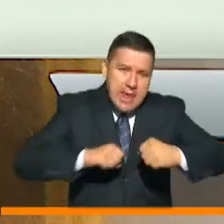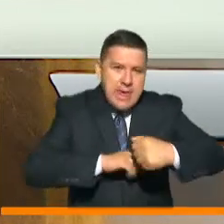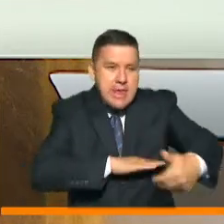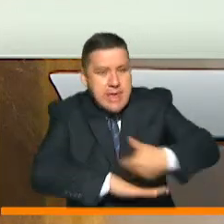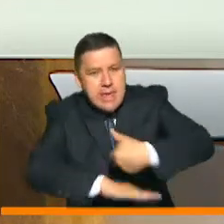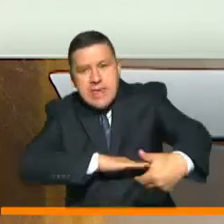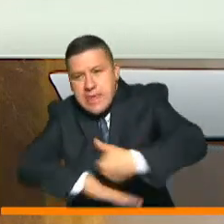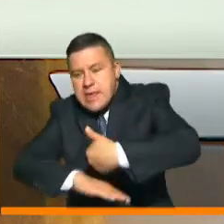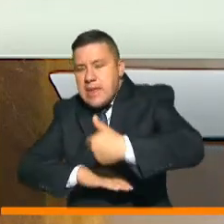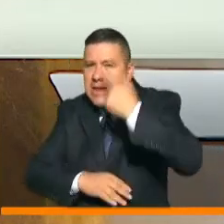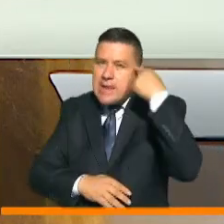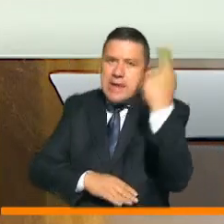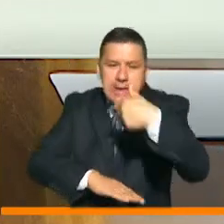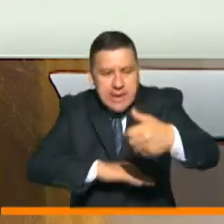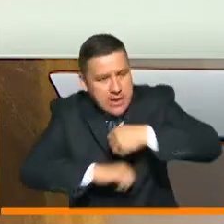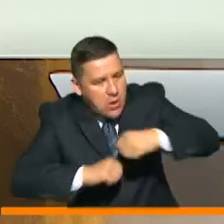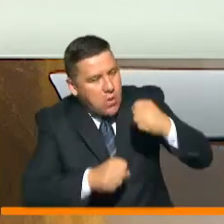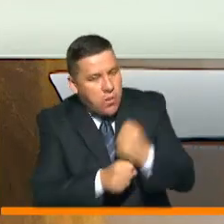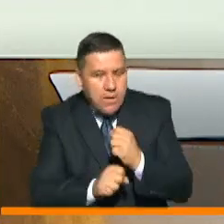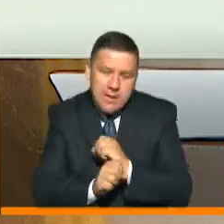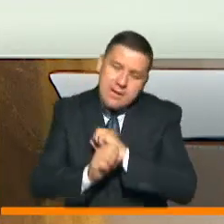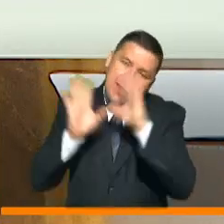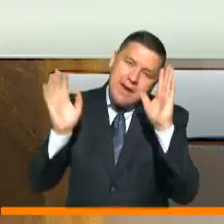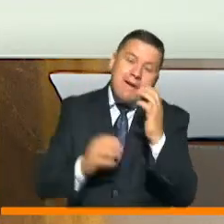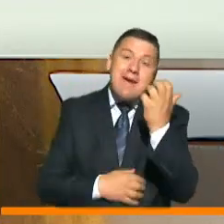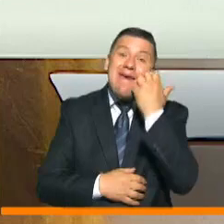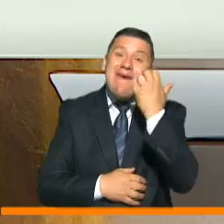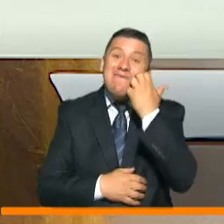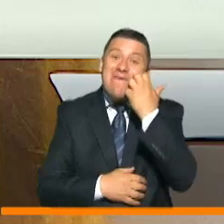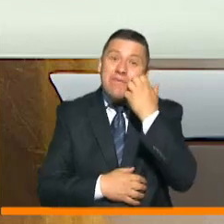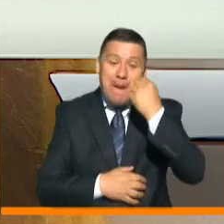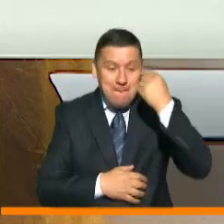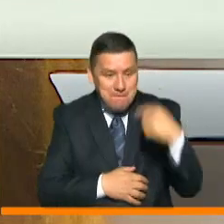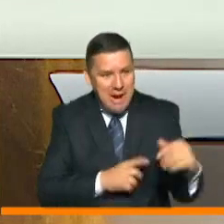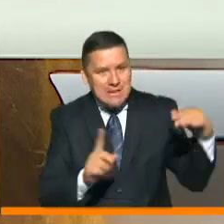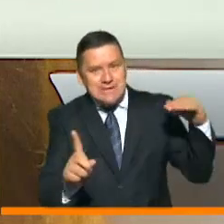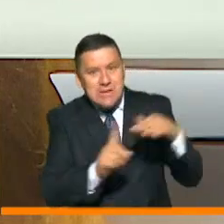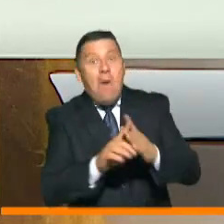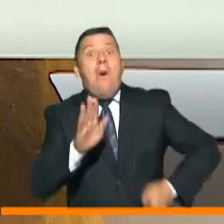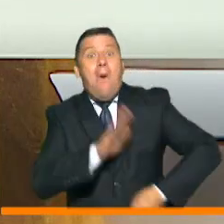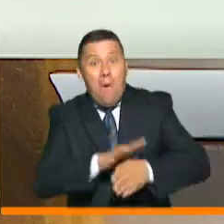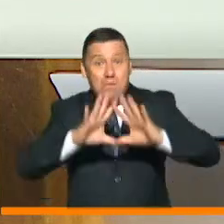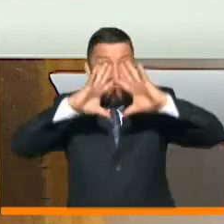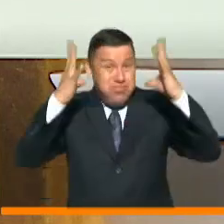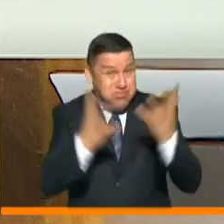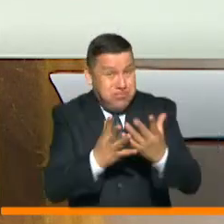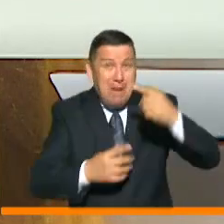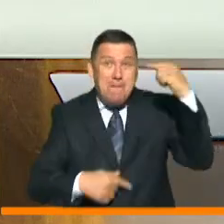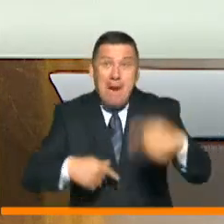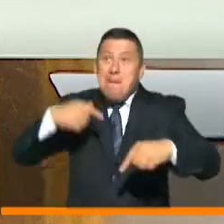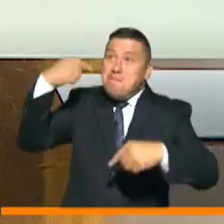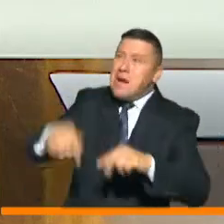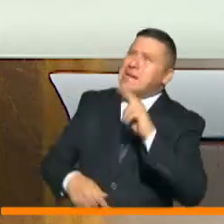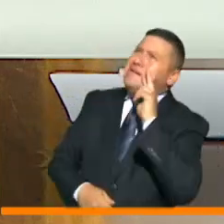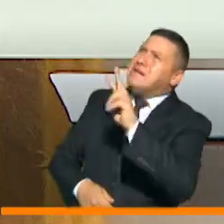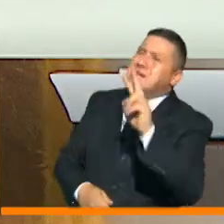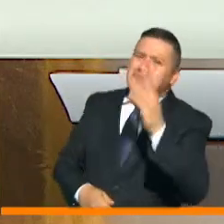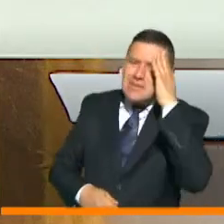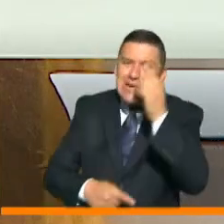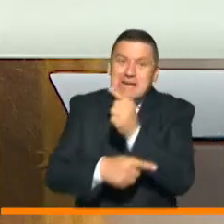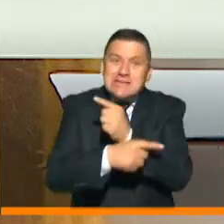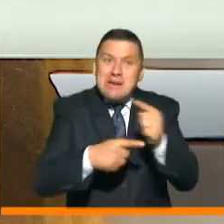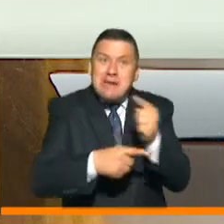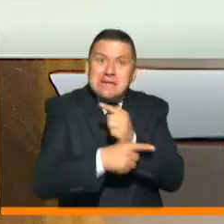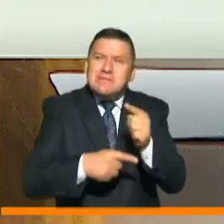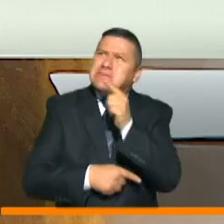exigente para todos. Por supuesto, esta enfermedad sigue golpeando al mundo. Hemos visto cómo en las últimas